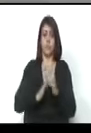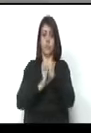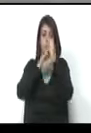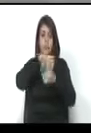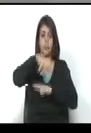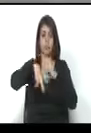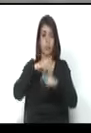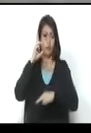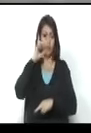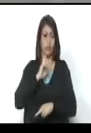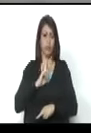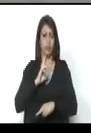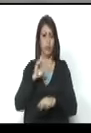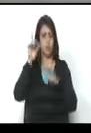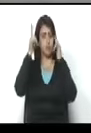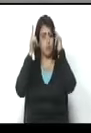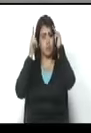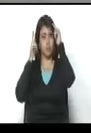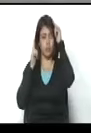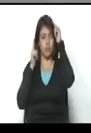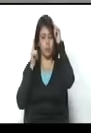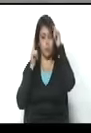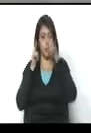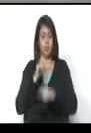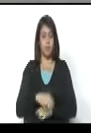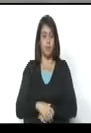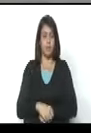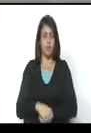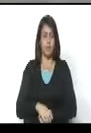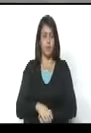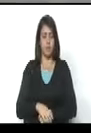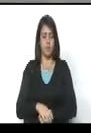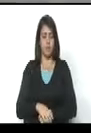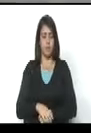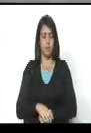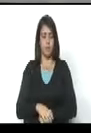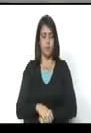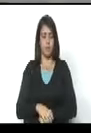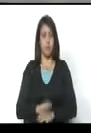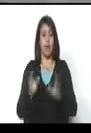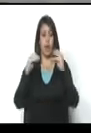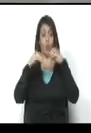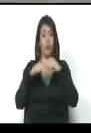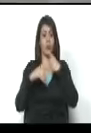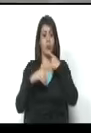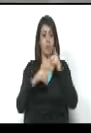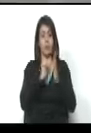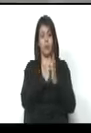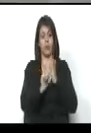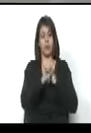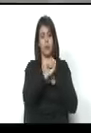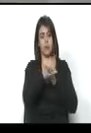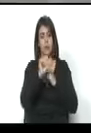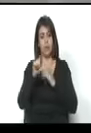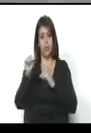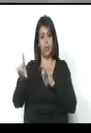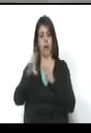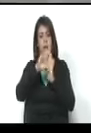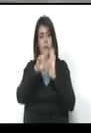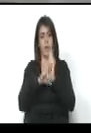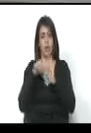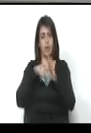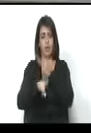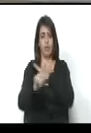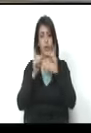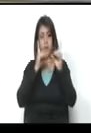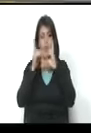Revolución Bolivariana, Hugo Rafael Chávez Frías, de acuerdo a lo que está establecido en el artículo 111 del Reglamento Interior